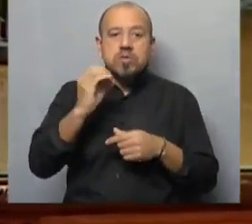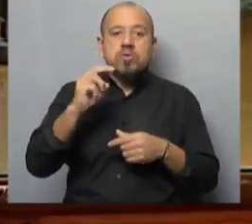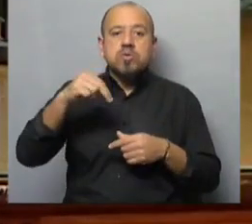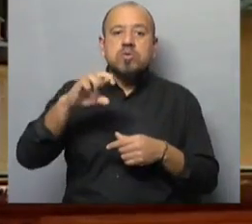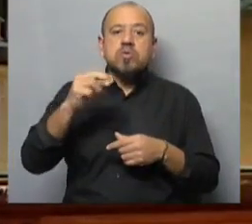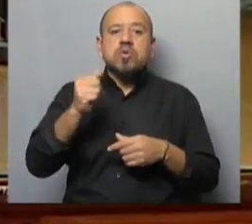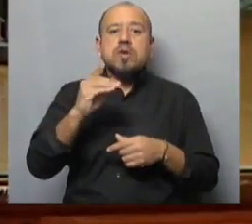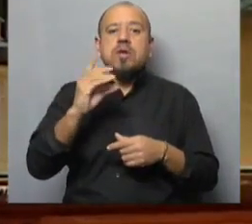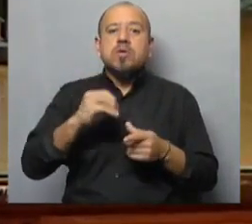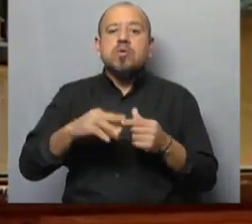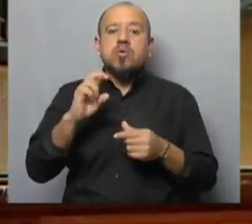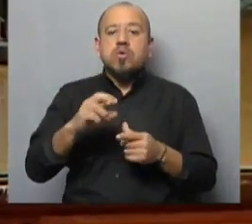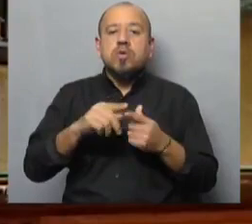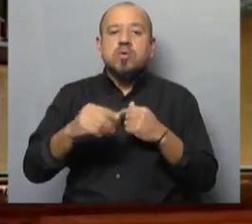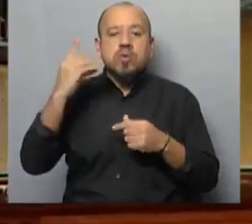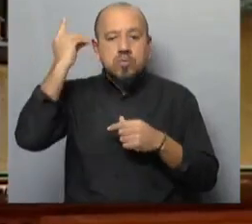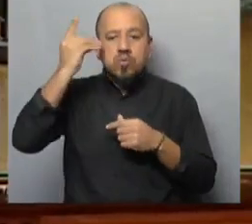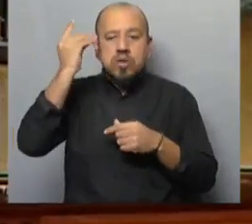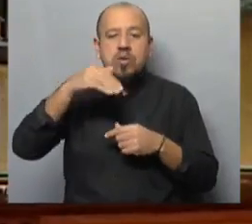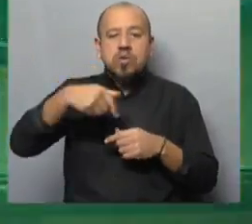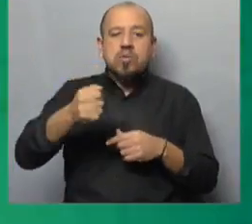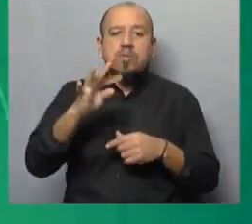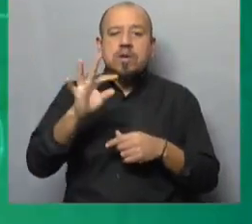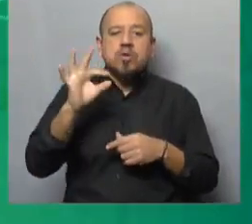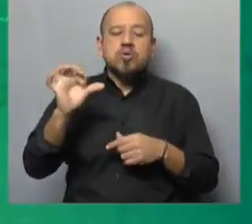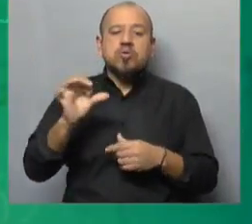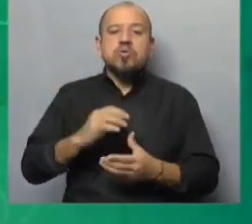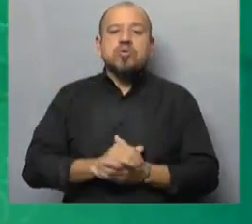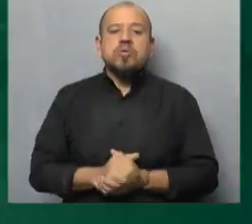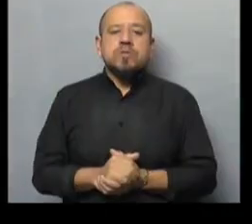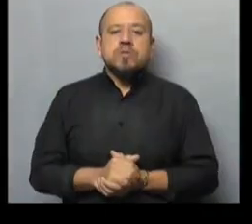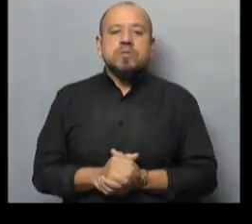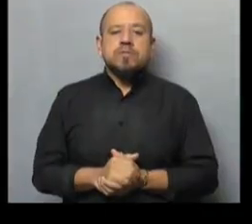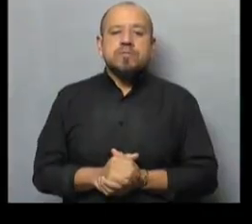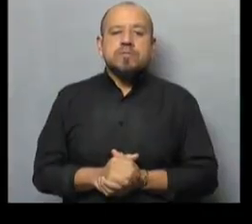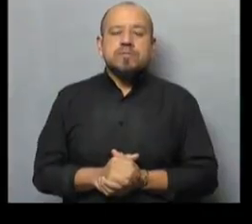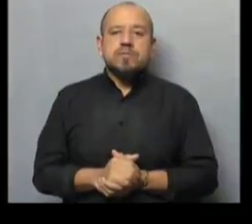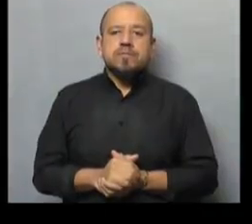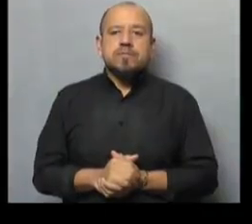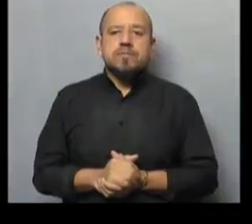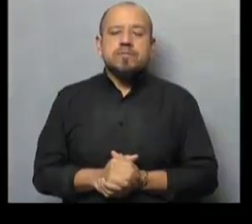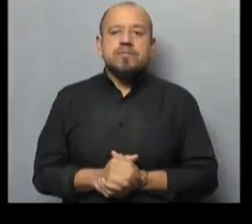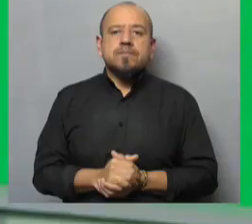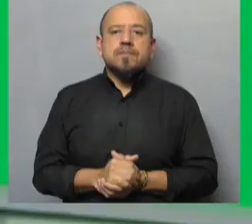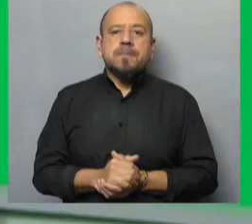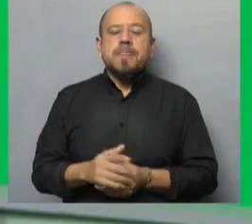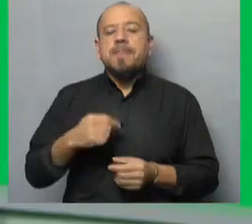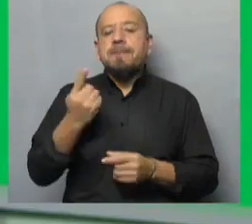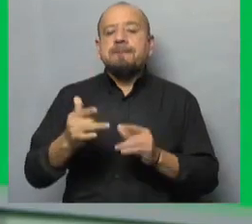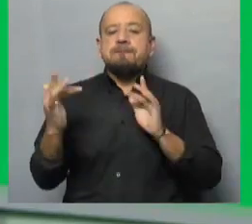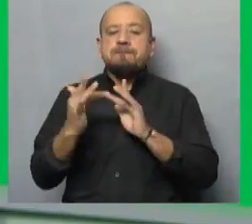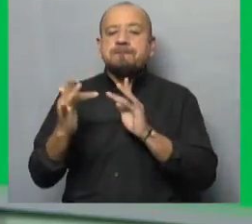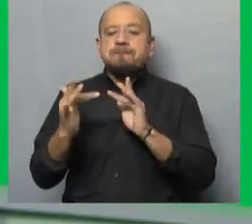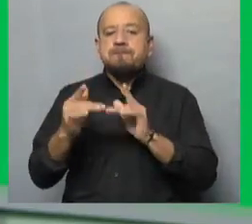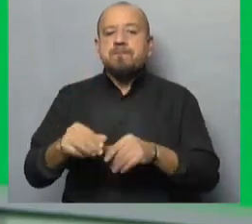partido colorado y con la diputada verónica matos del frente amplio muchas gracias natal ya volvemos cuando tú lo dispongas el otro móvil está a cargo